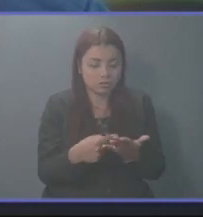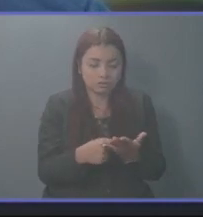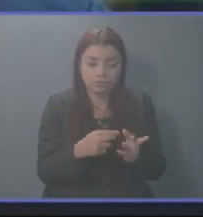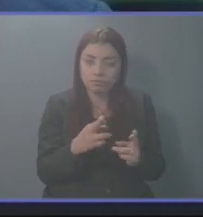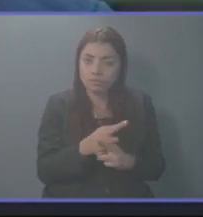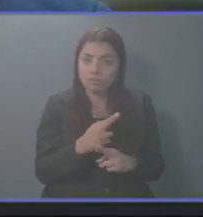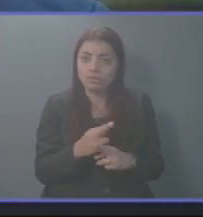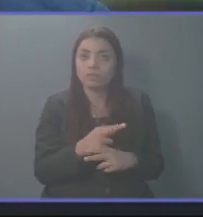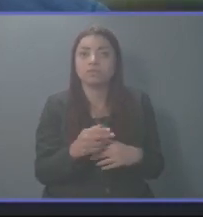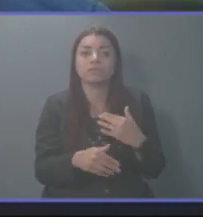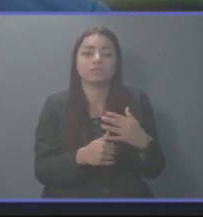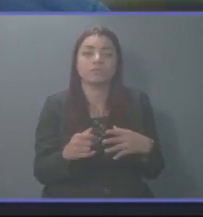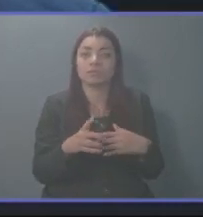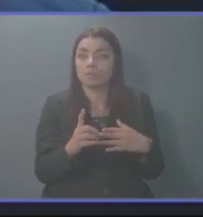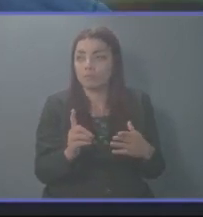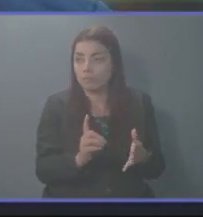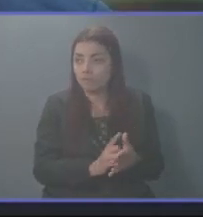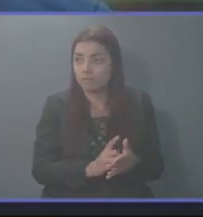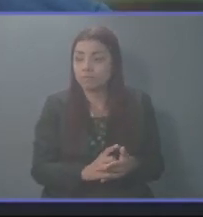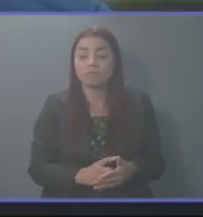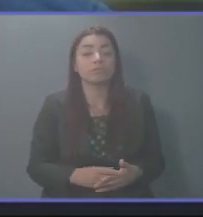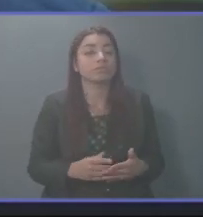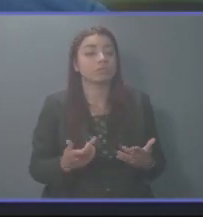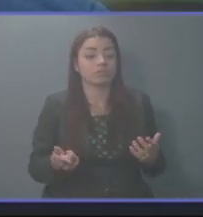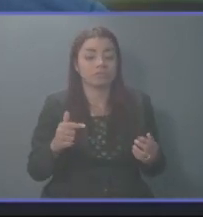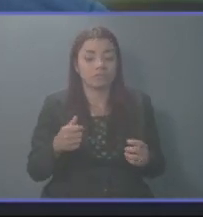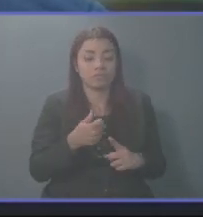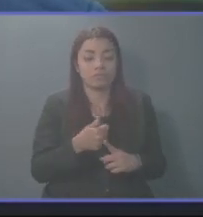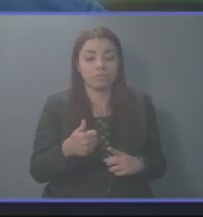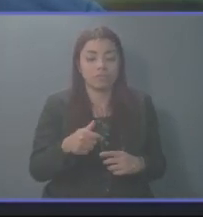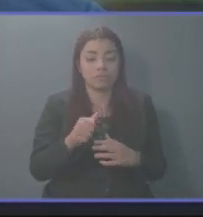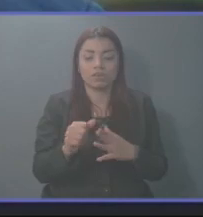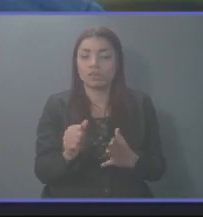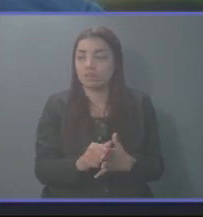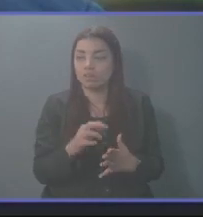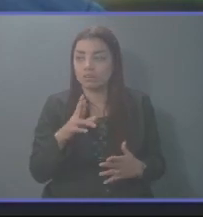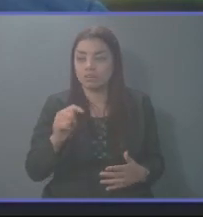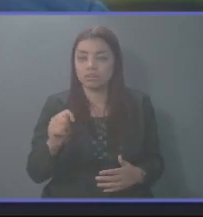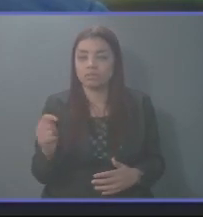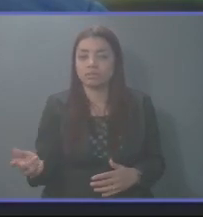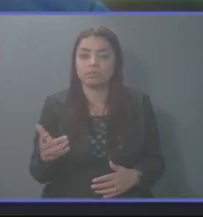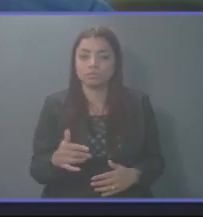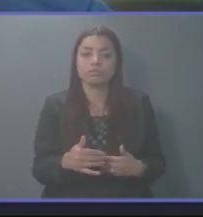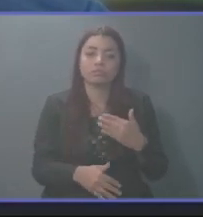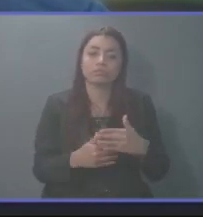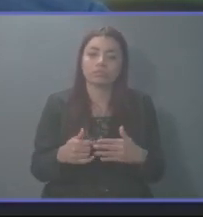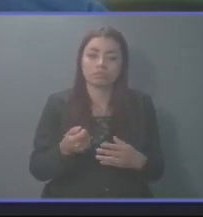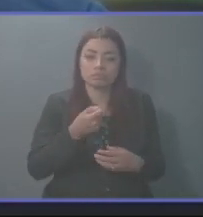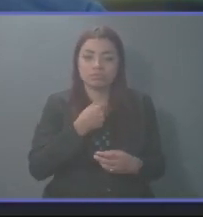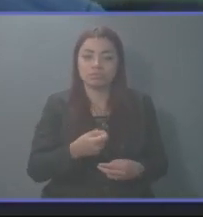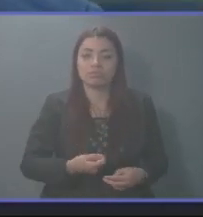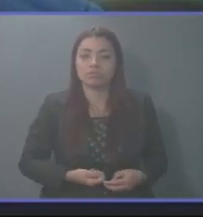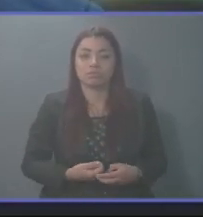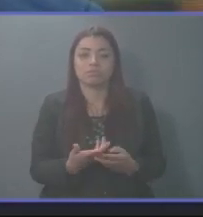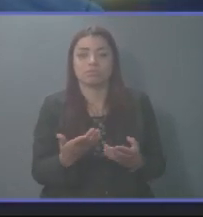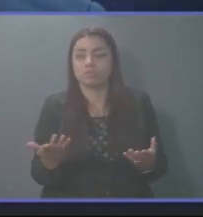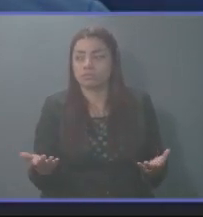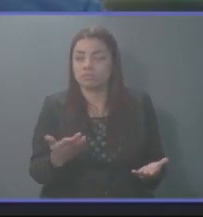normar por parte del legislador. Por lo que respecto a cada uno de los artículos observados, procedemos a exponer lo